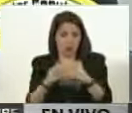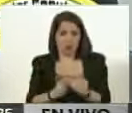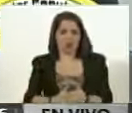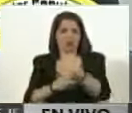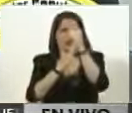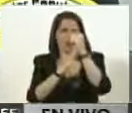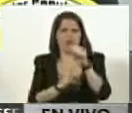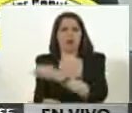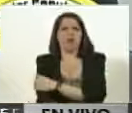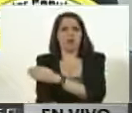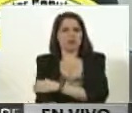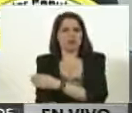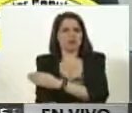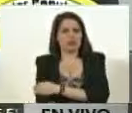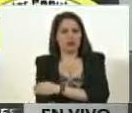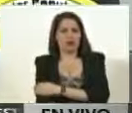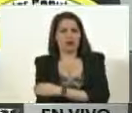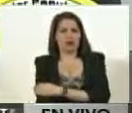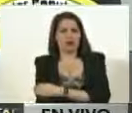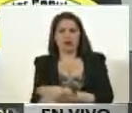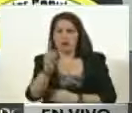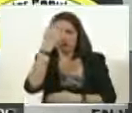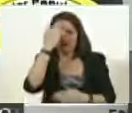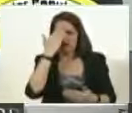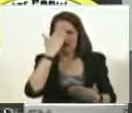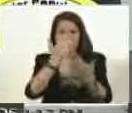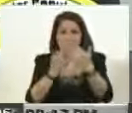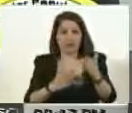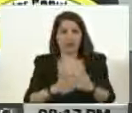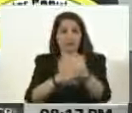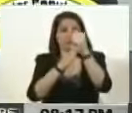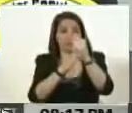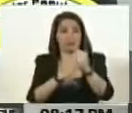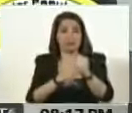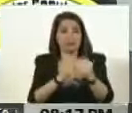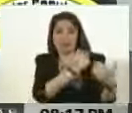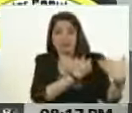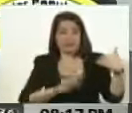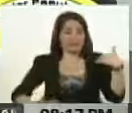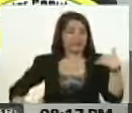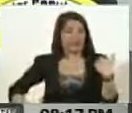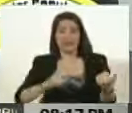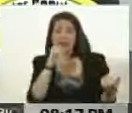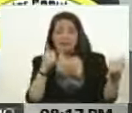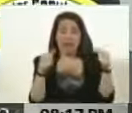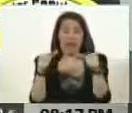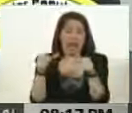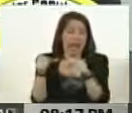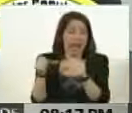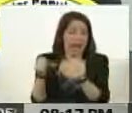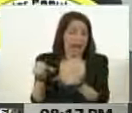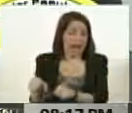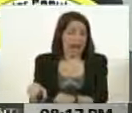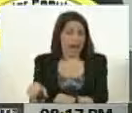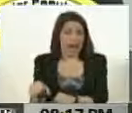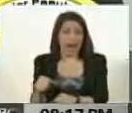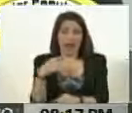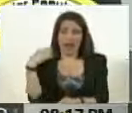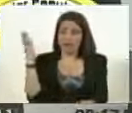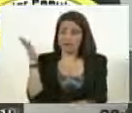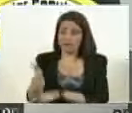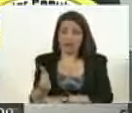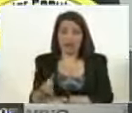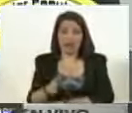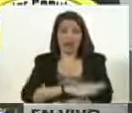de oposición encabezaron estas acciones que rayan en la más repudiable y condenable